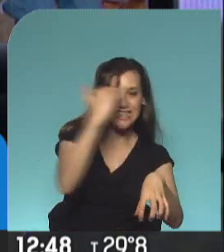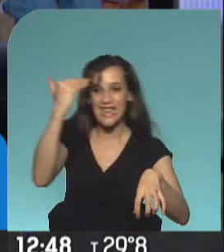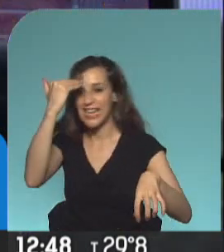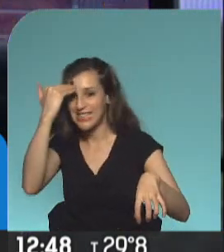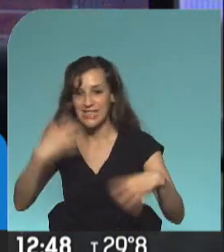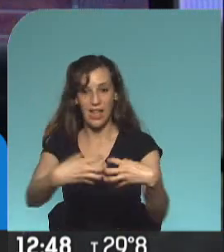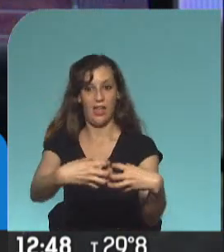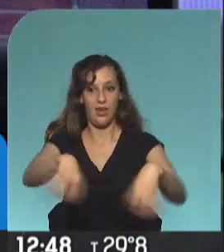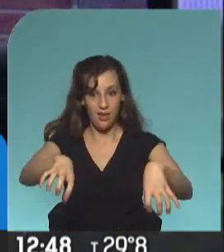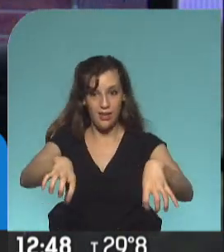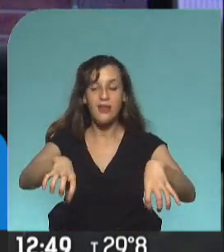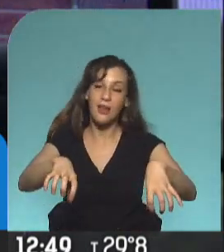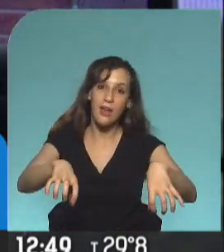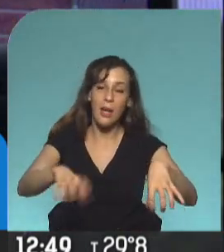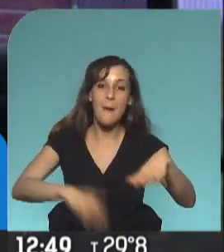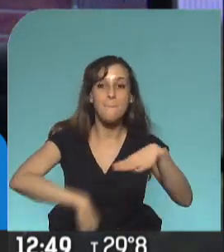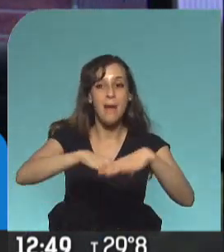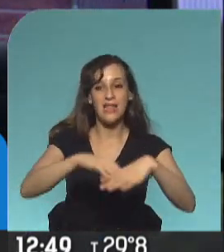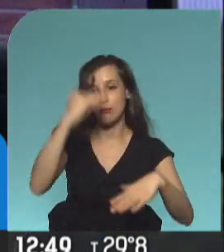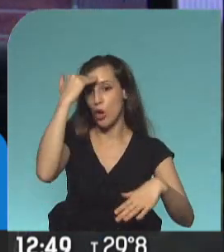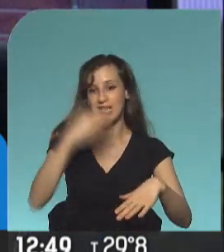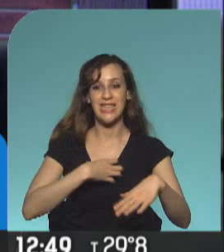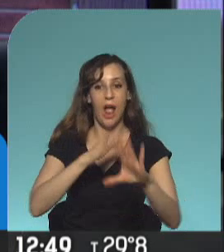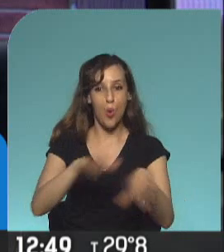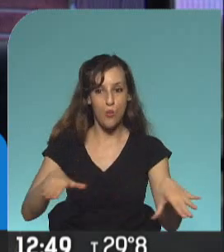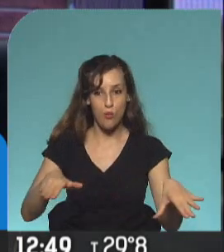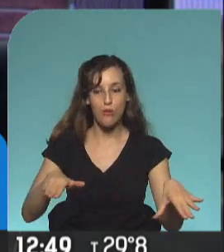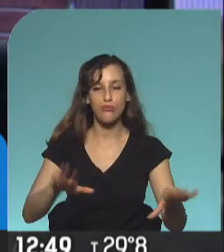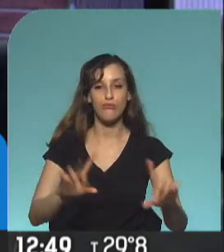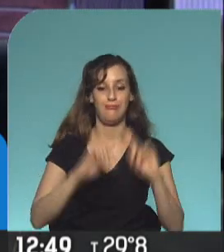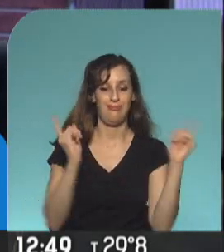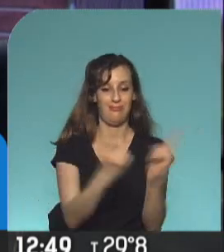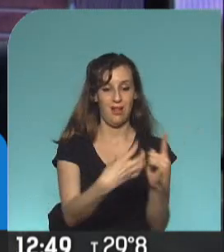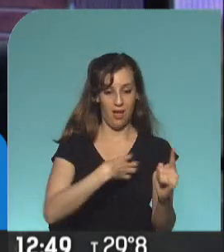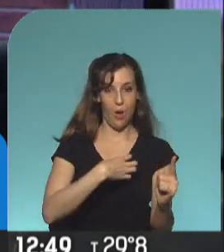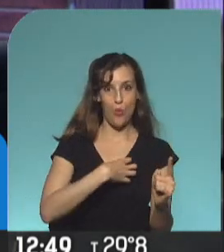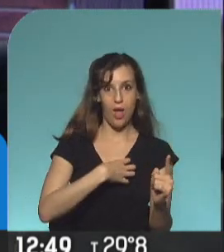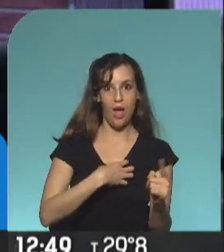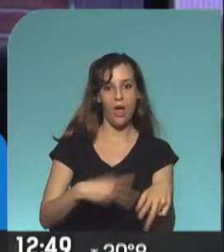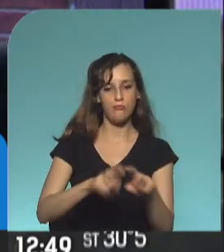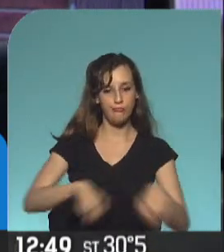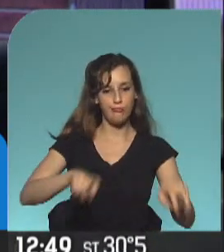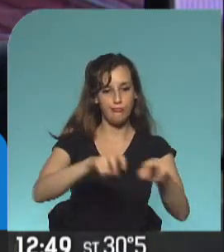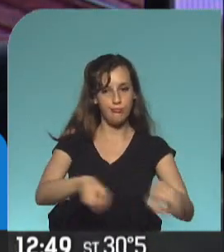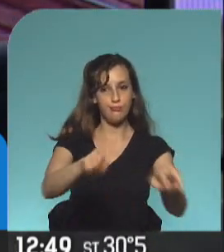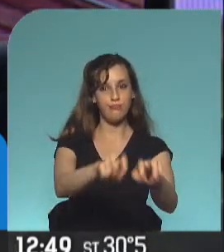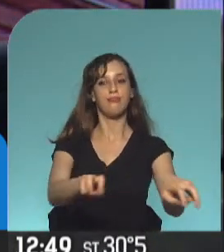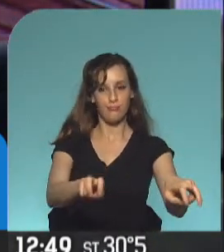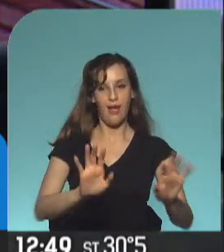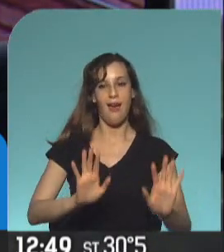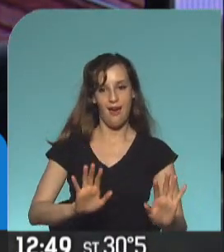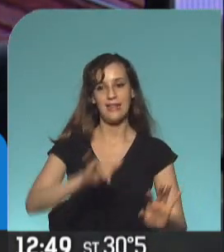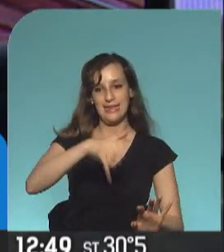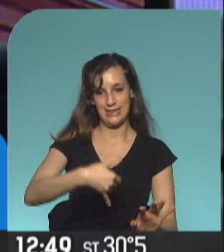lo menos, y que haya un máximo de 15 chicos en un salón, entonces los chicos van a ir alternados. O sea, en la semana 1 va a